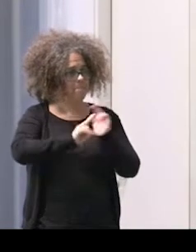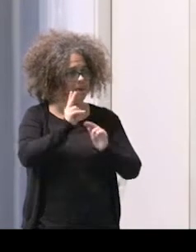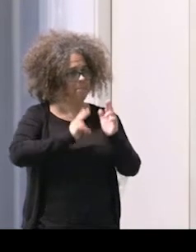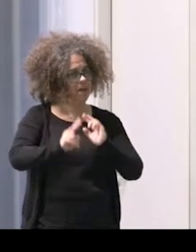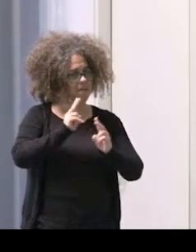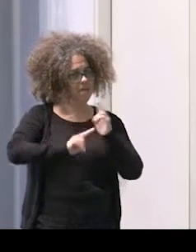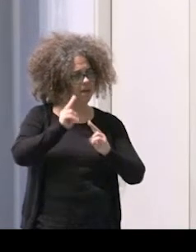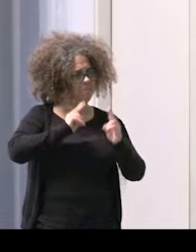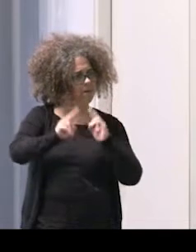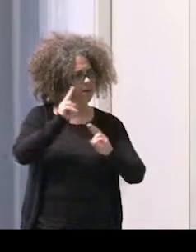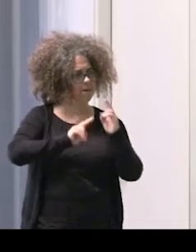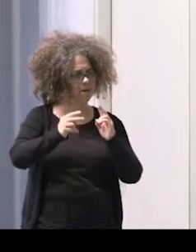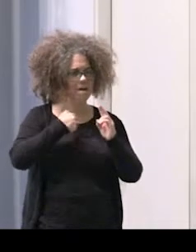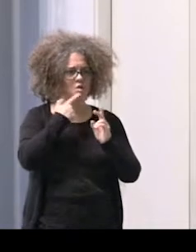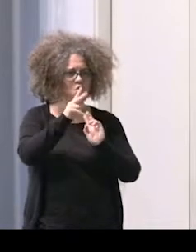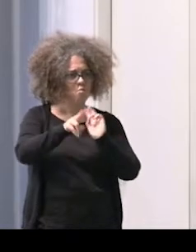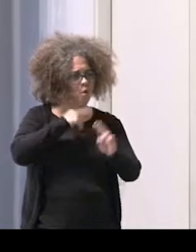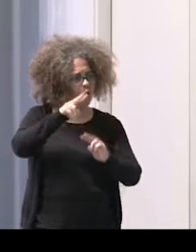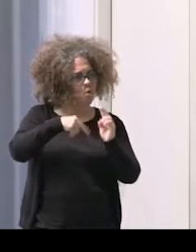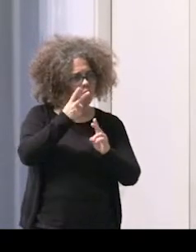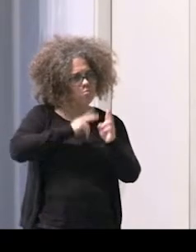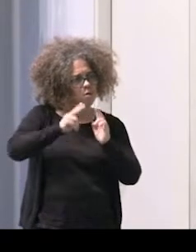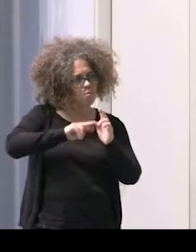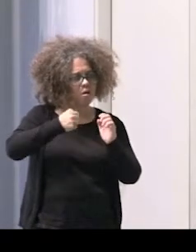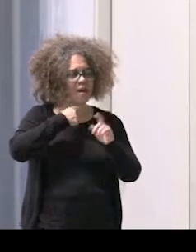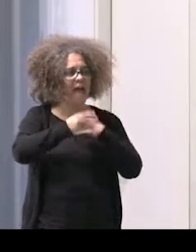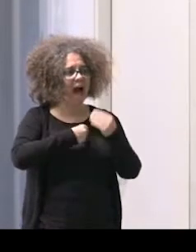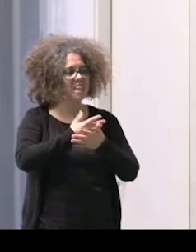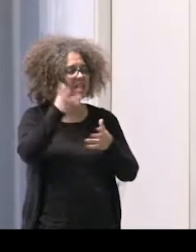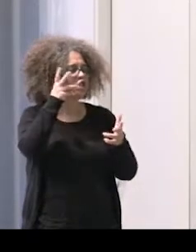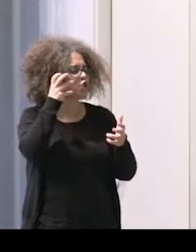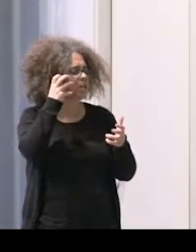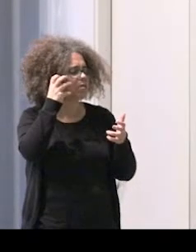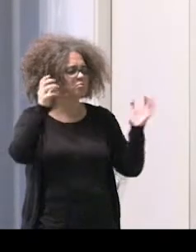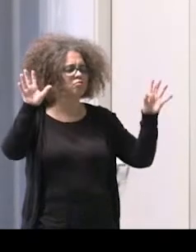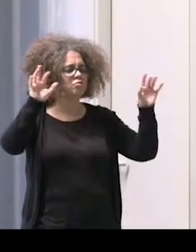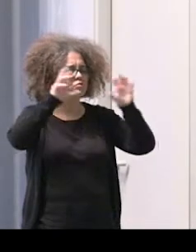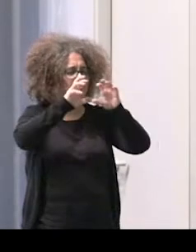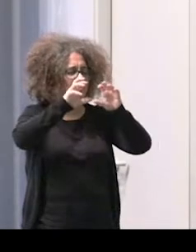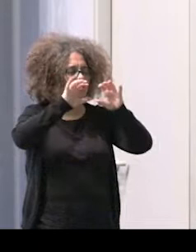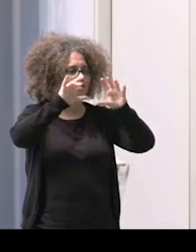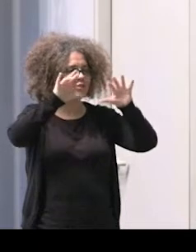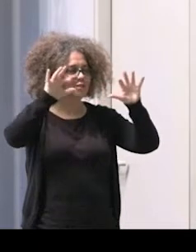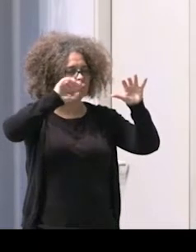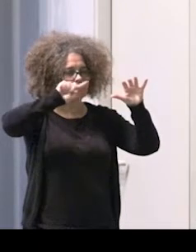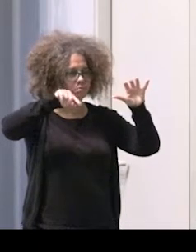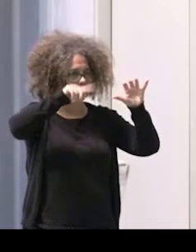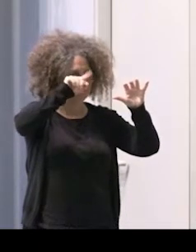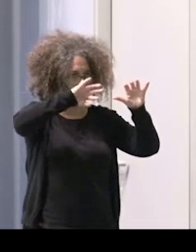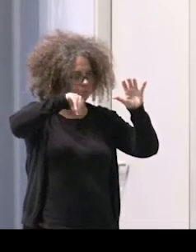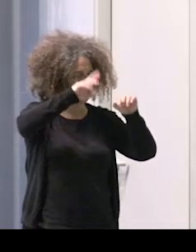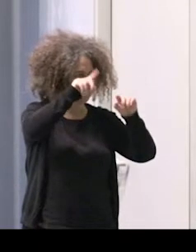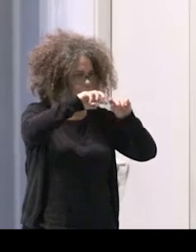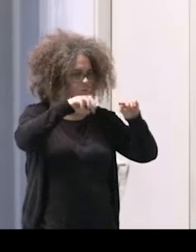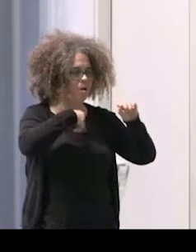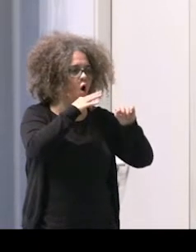desenmascarar sonidos. Una forma de demostrarlo fisiológicamente, es un poquito complicada, pero es medir la tasa de